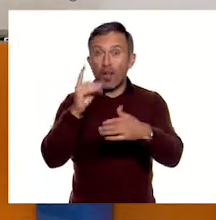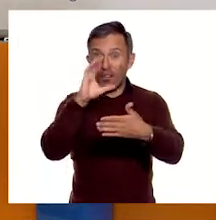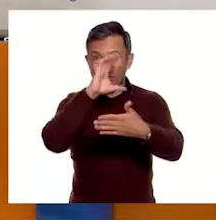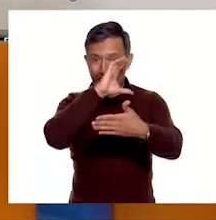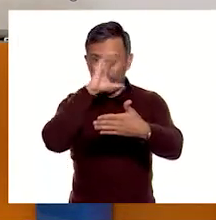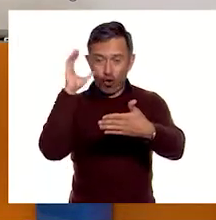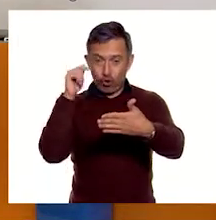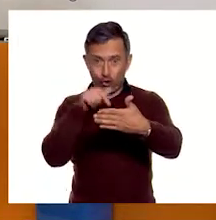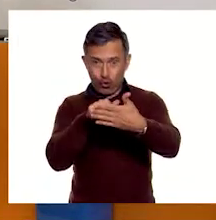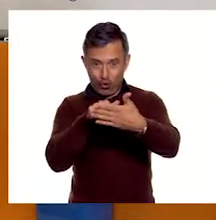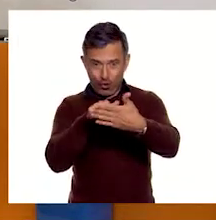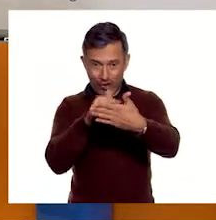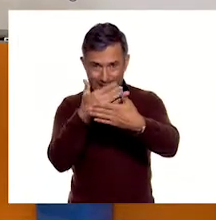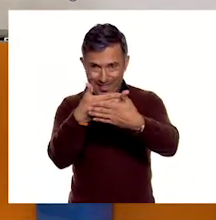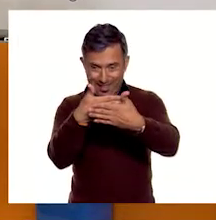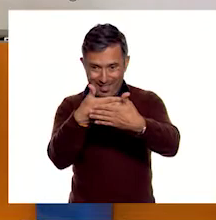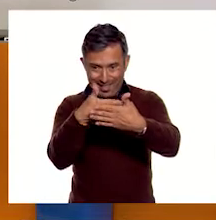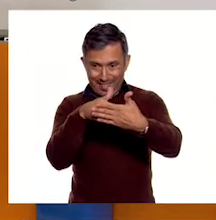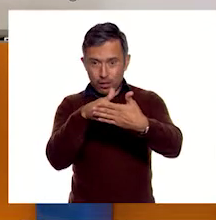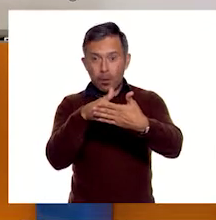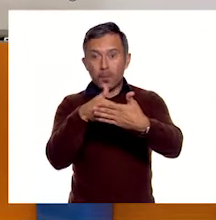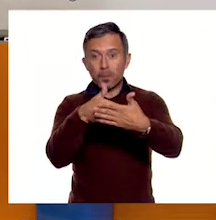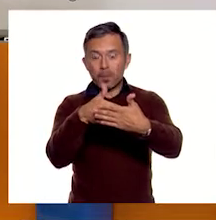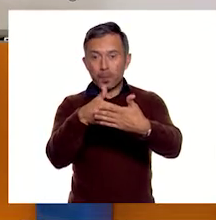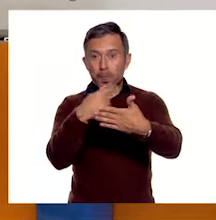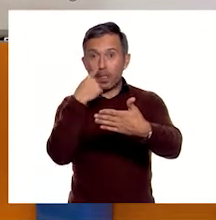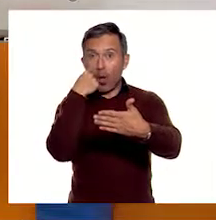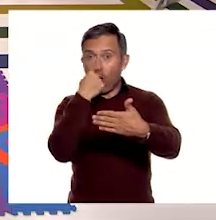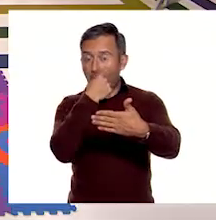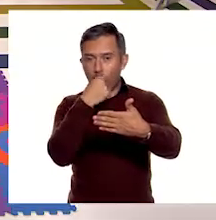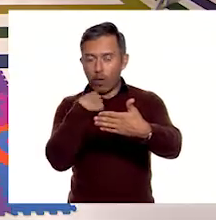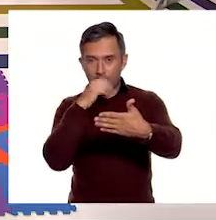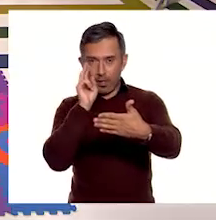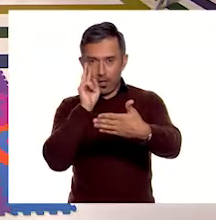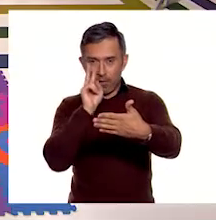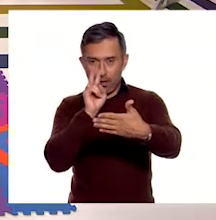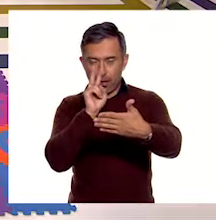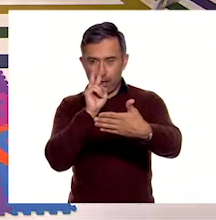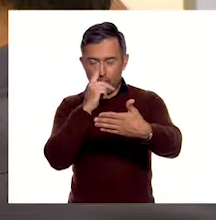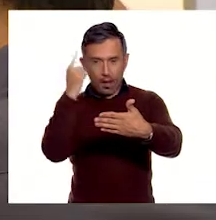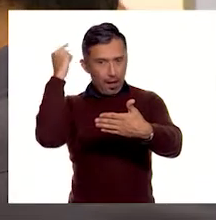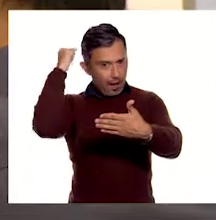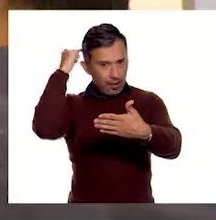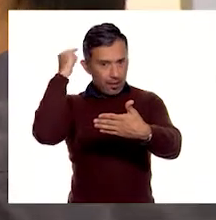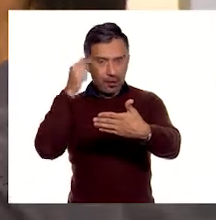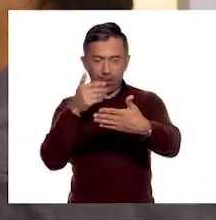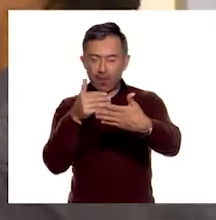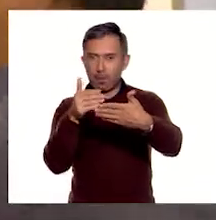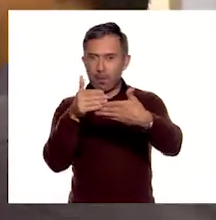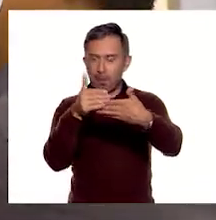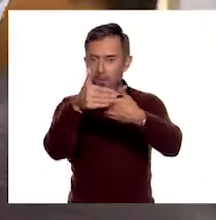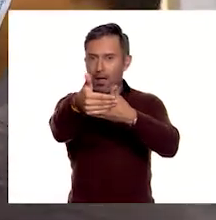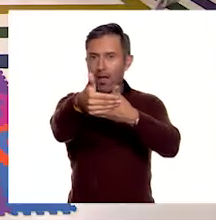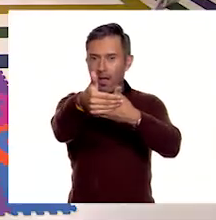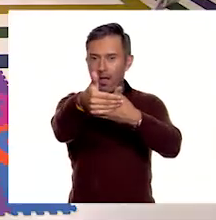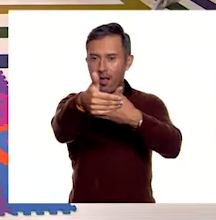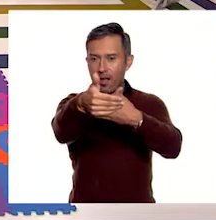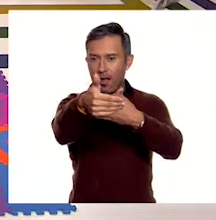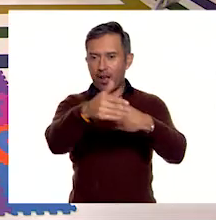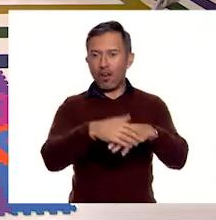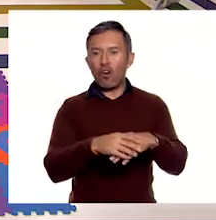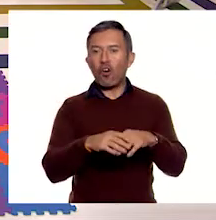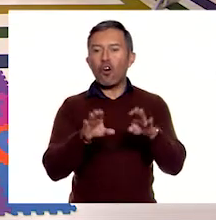y niños, la imagen no se forma aquí en el papel, sino como que nuestra vista forma la imagen acá atrás. Exacto. Hace como,